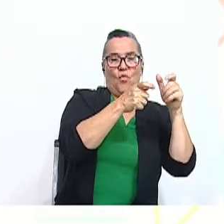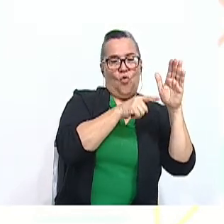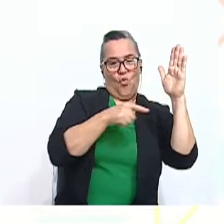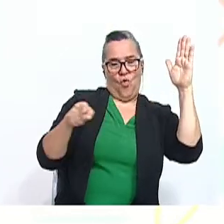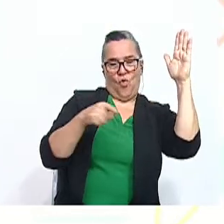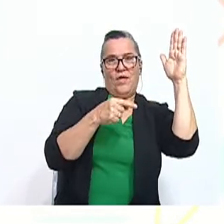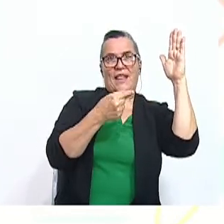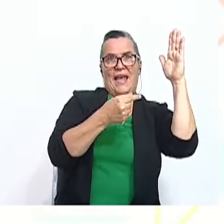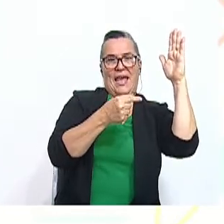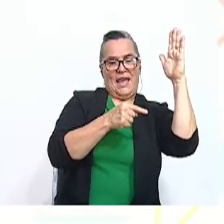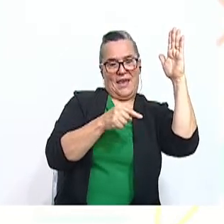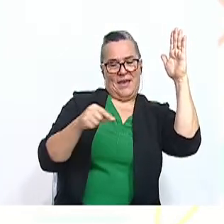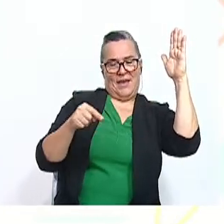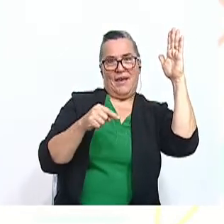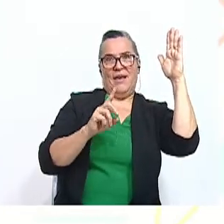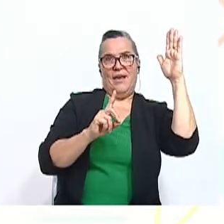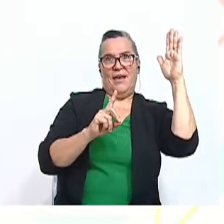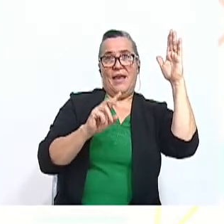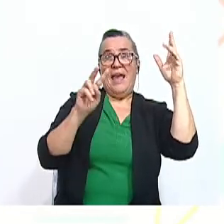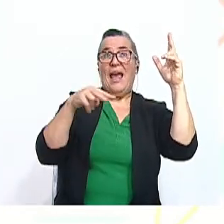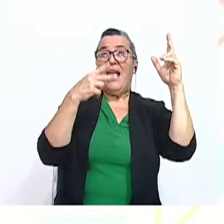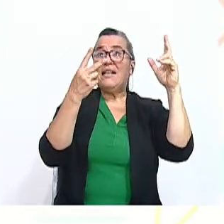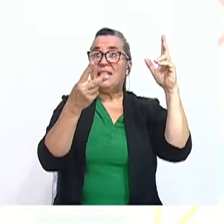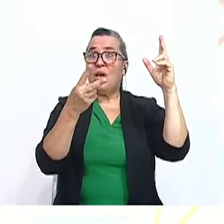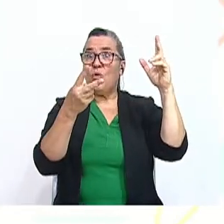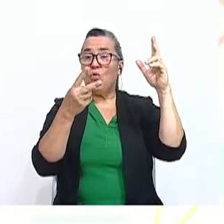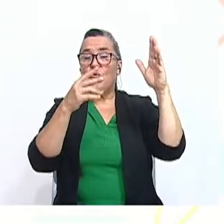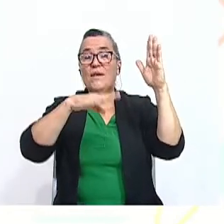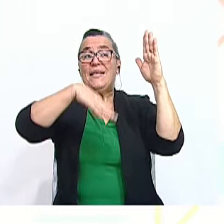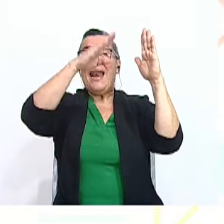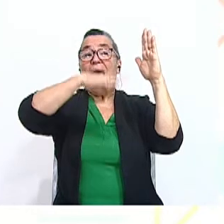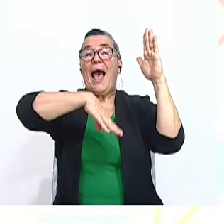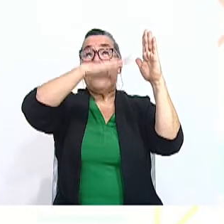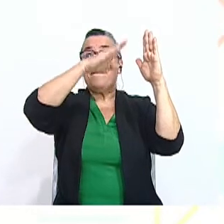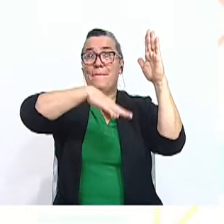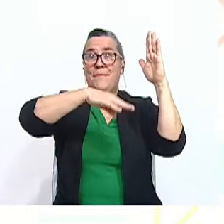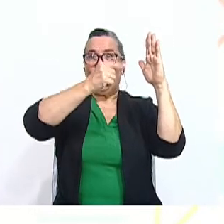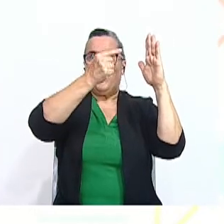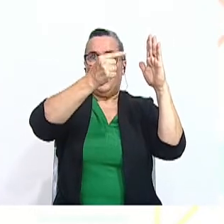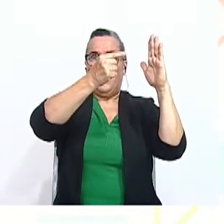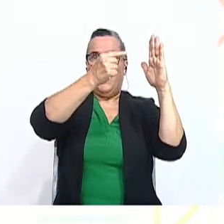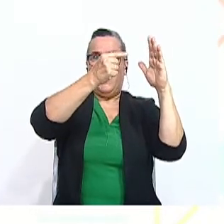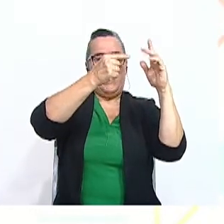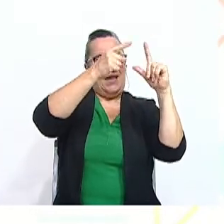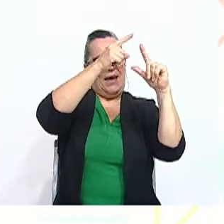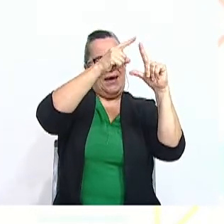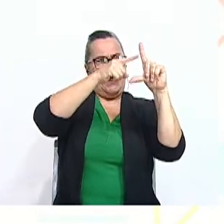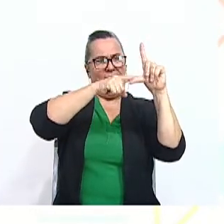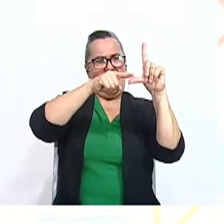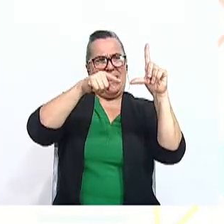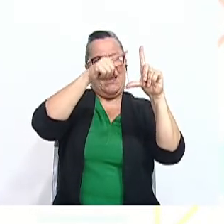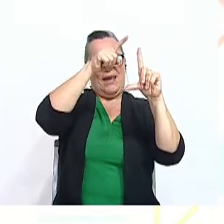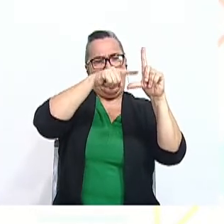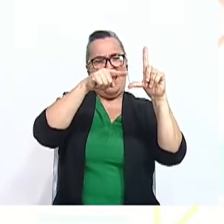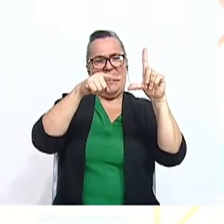y el segundo conjunto es el ámbito de g. Pero el ámbito de g